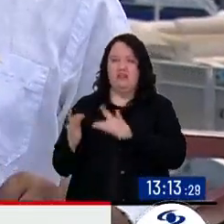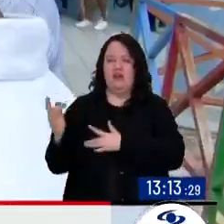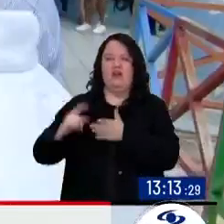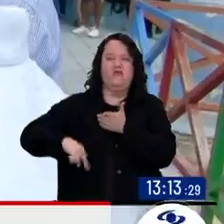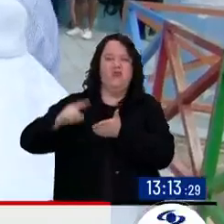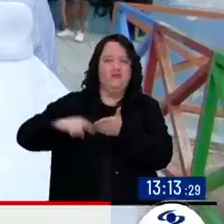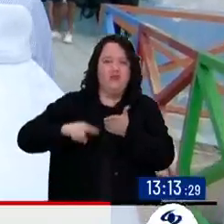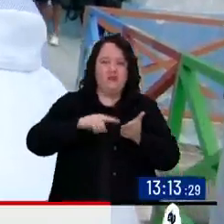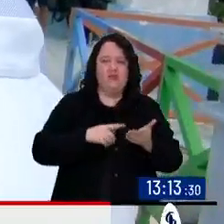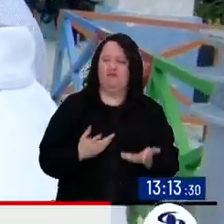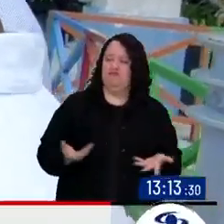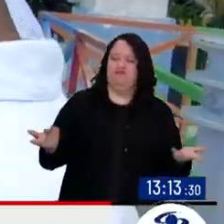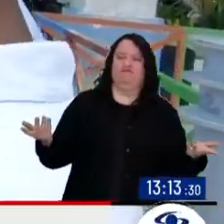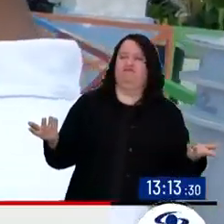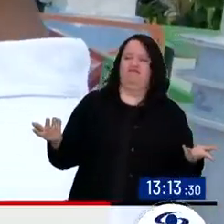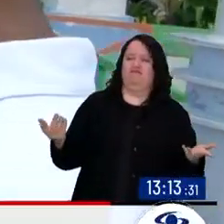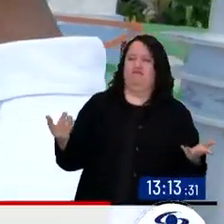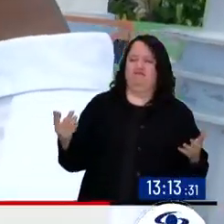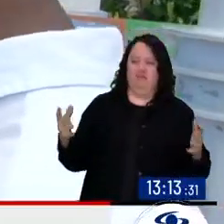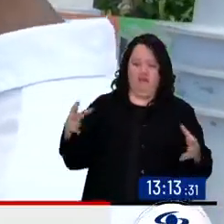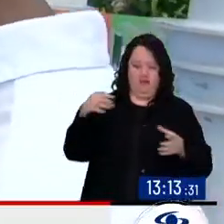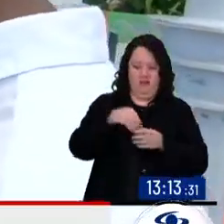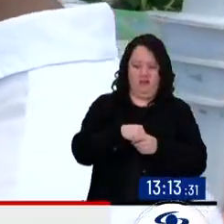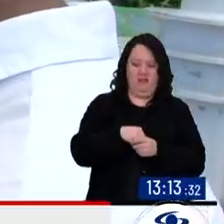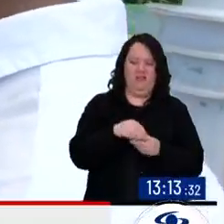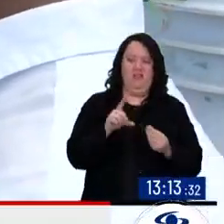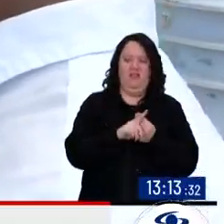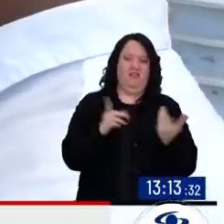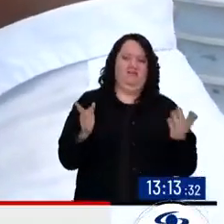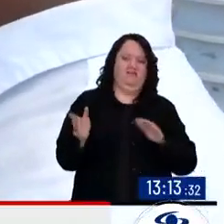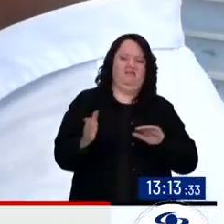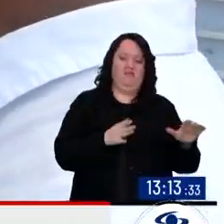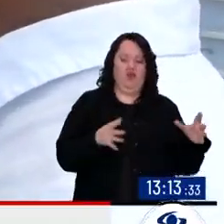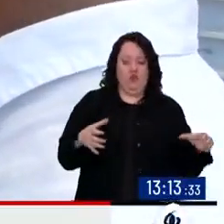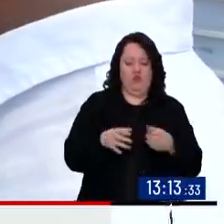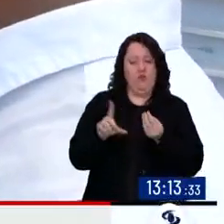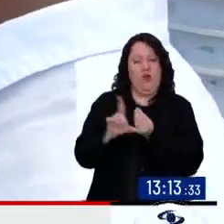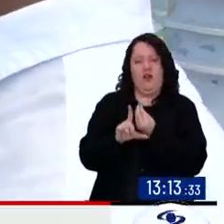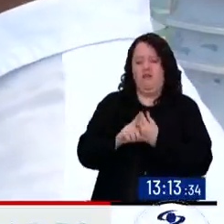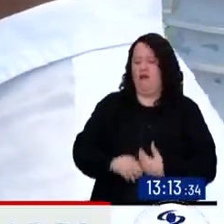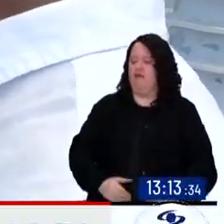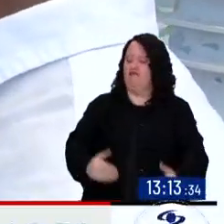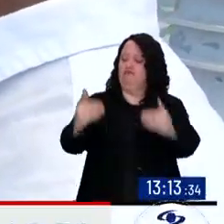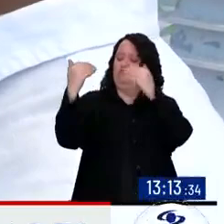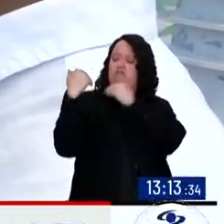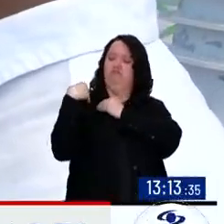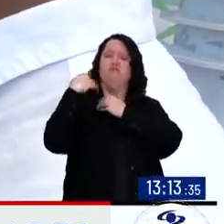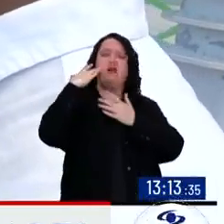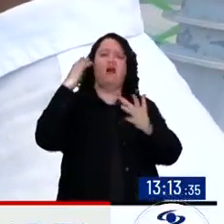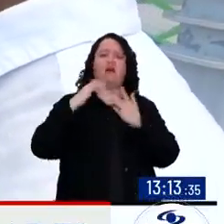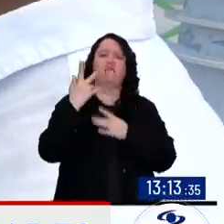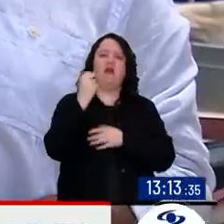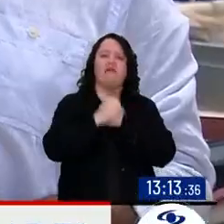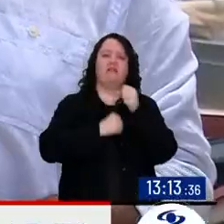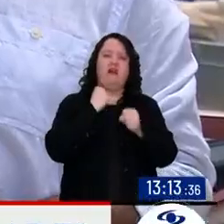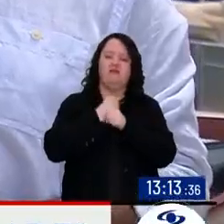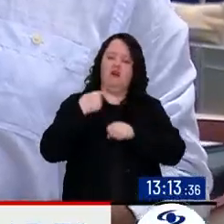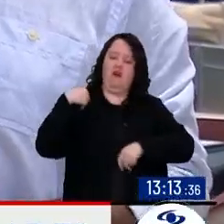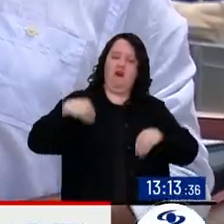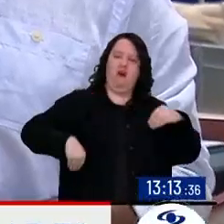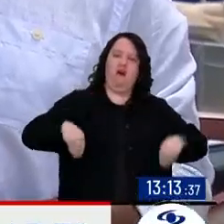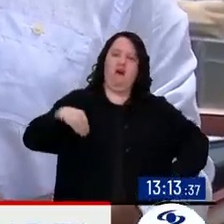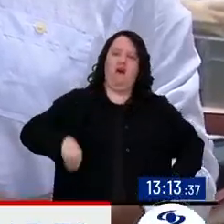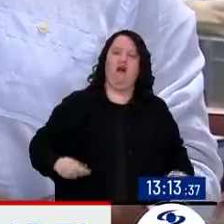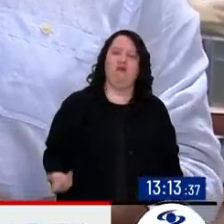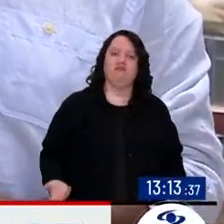firmaron contratos leoninos, están en la campaña liberal. Aquí el Partido Liberal debe asumir su responsabilidad de 20 años de corrupción y de